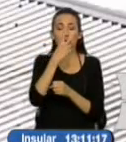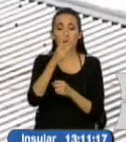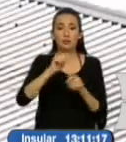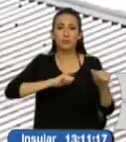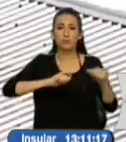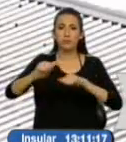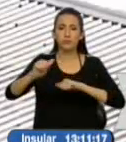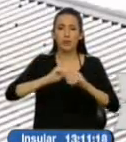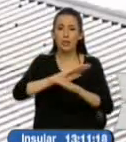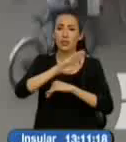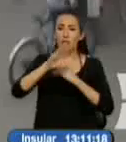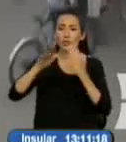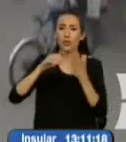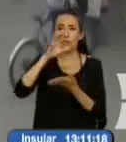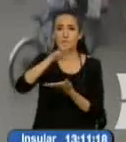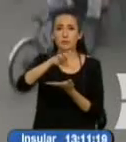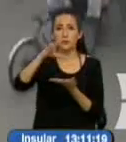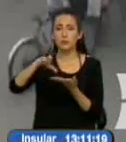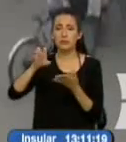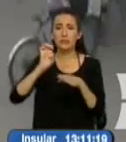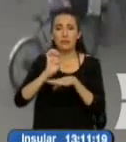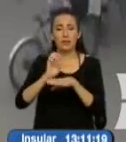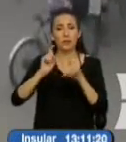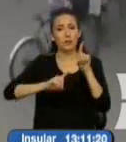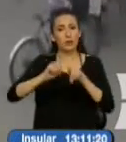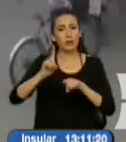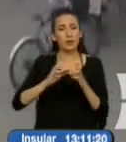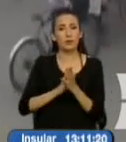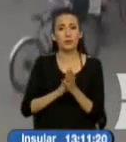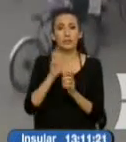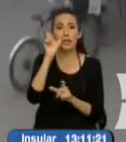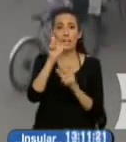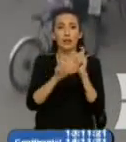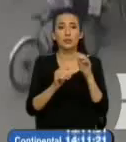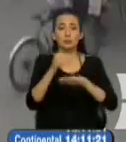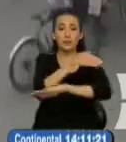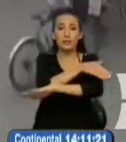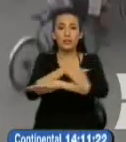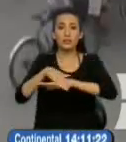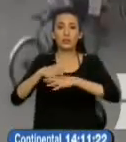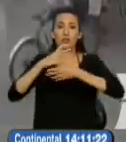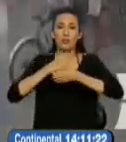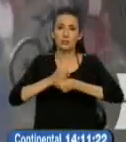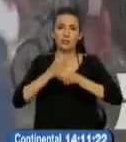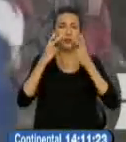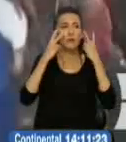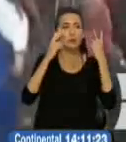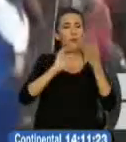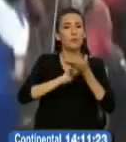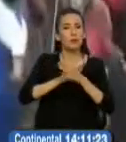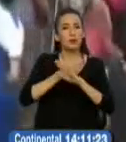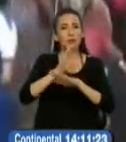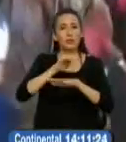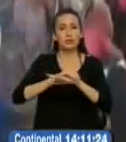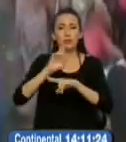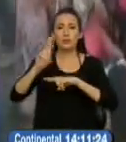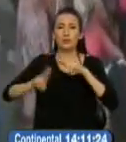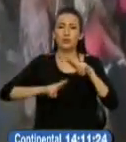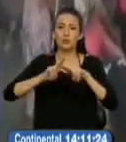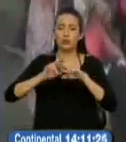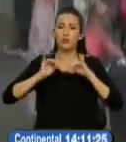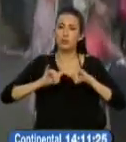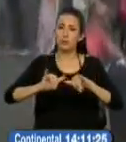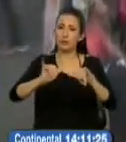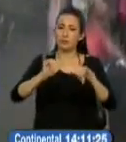telúrico se sintió en varias provincias del país. La ciudadanía salió a las calles por seguridad, pero minutos más tarde retornaron a sus